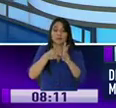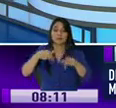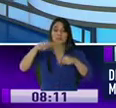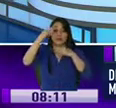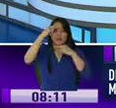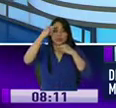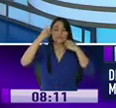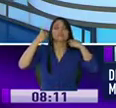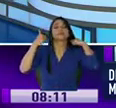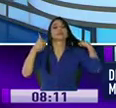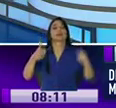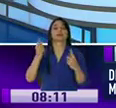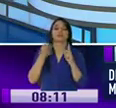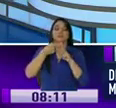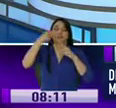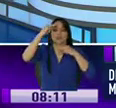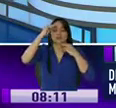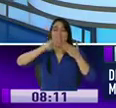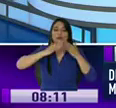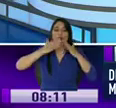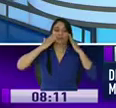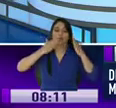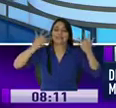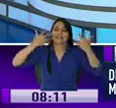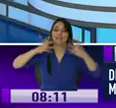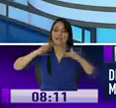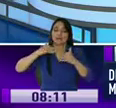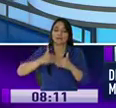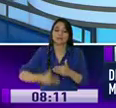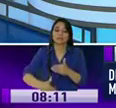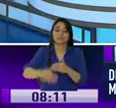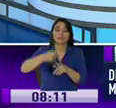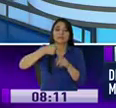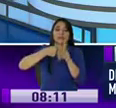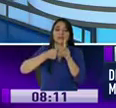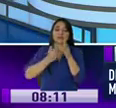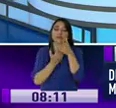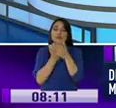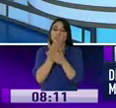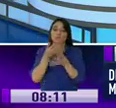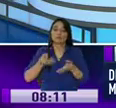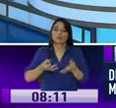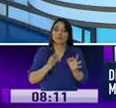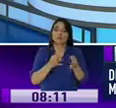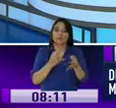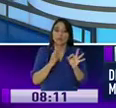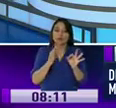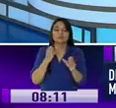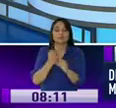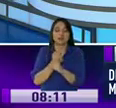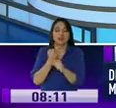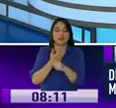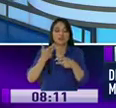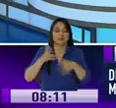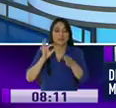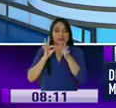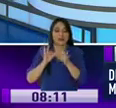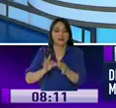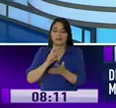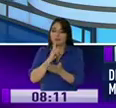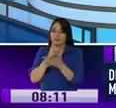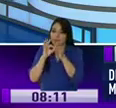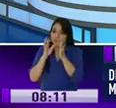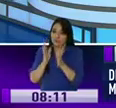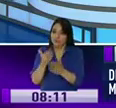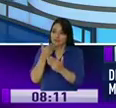correcto, en el primer noticiero de la comunidad, y eso a lo largo de este mes nuevo de febrero van a trabajarlo, veré. Claro que sí, mi Andra, muchas gracias